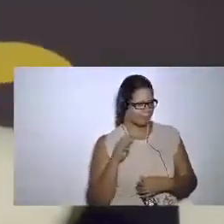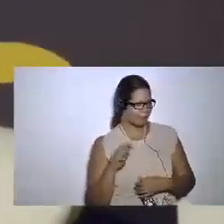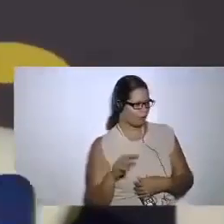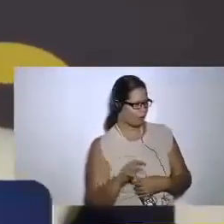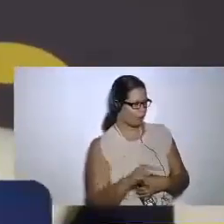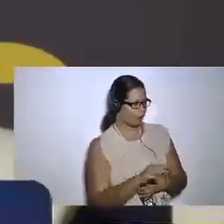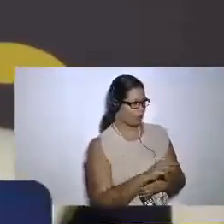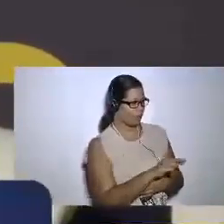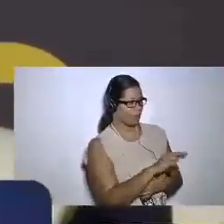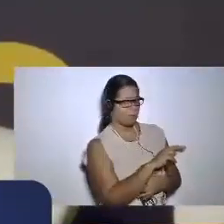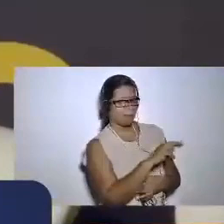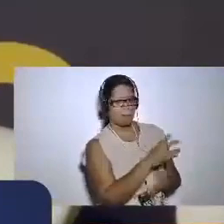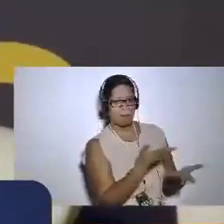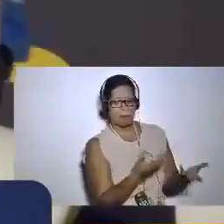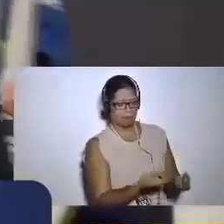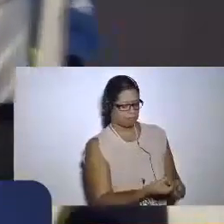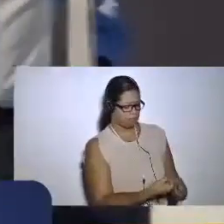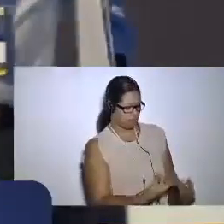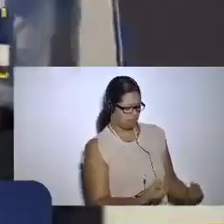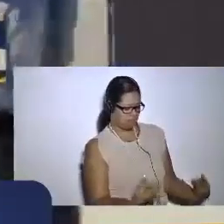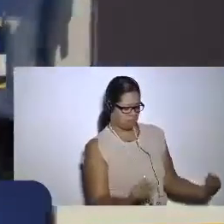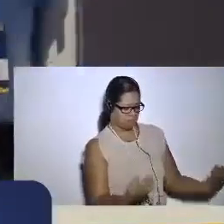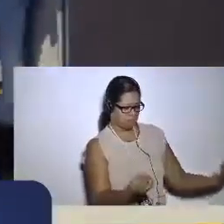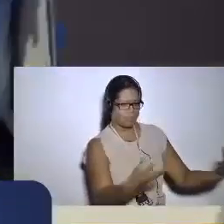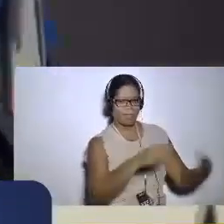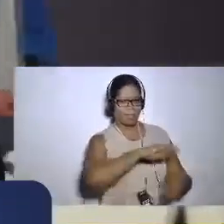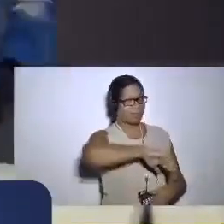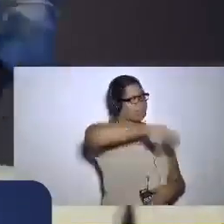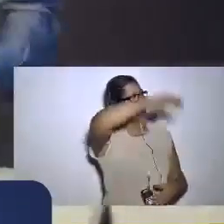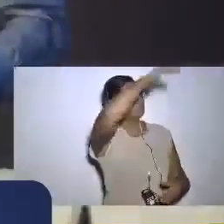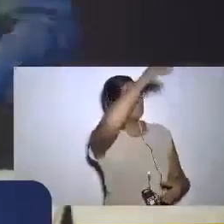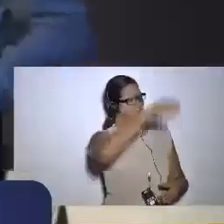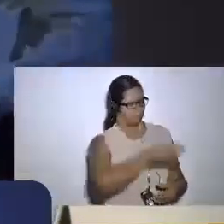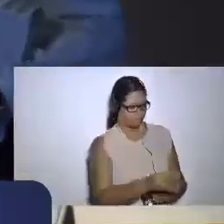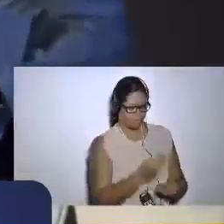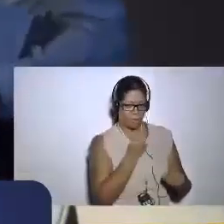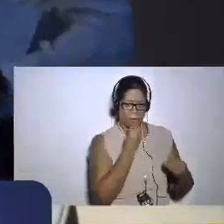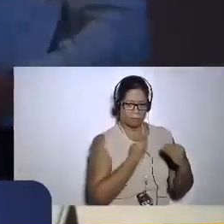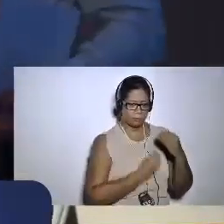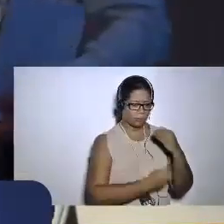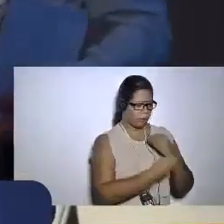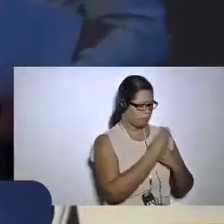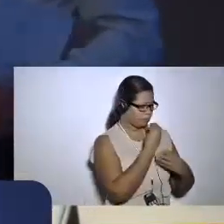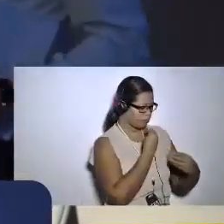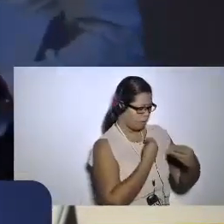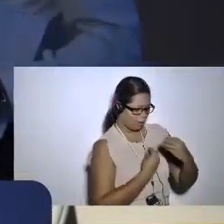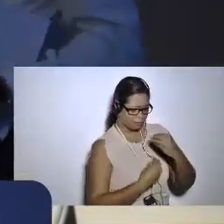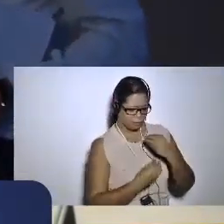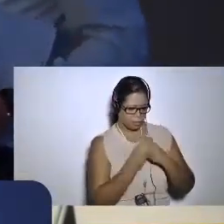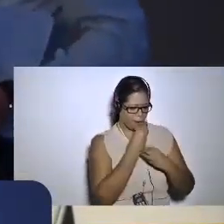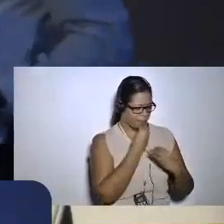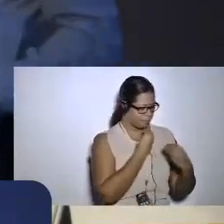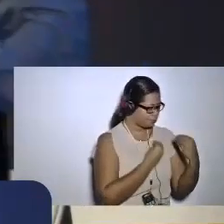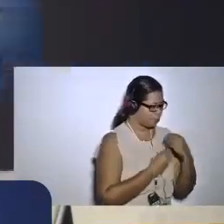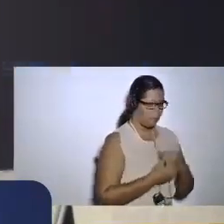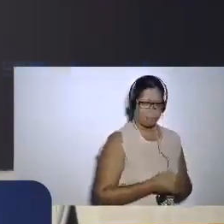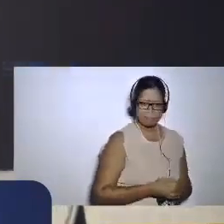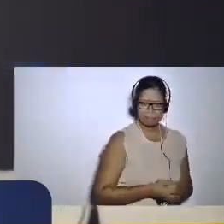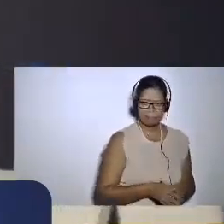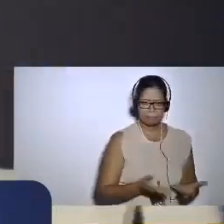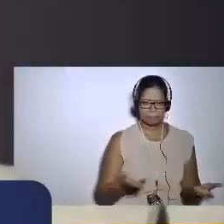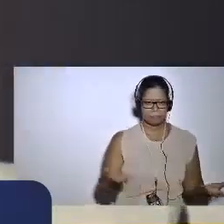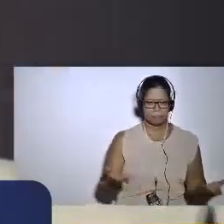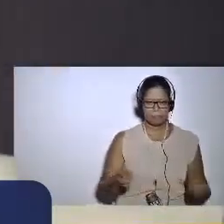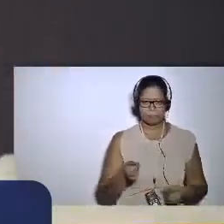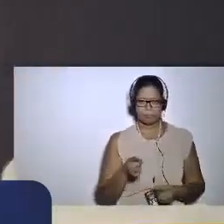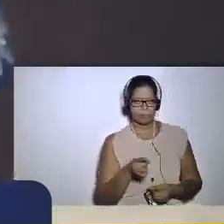propiedades privadas, simplemente ellos comen la grama de las montañas. Y viene este hombre de negocios de Rusia y dice, ¿cómo puede